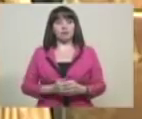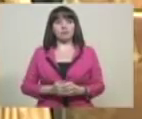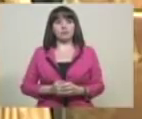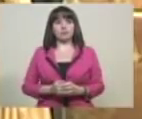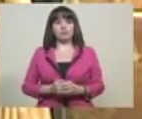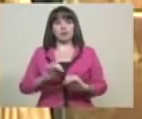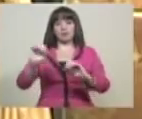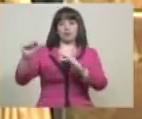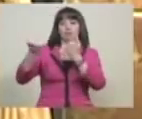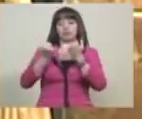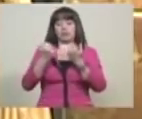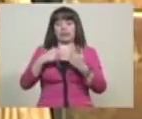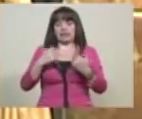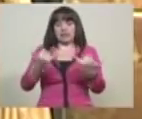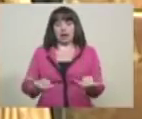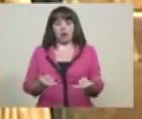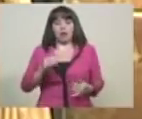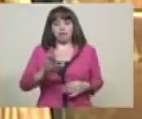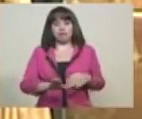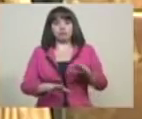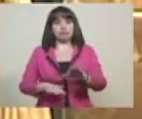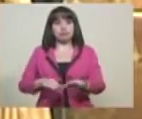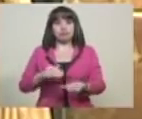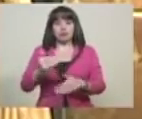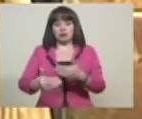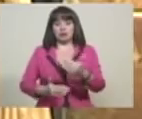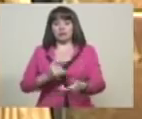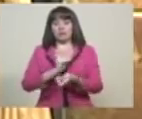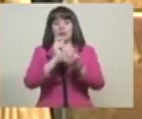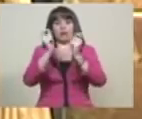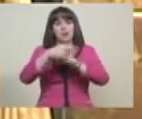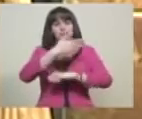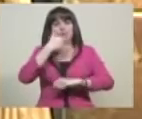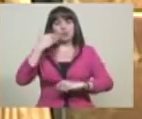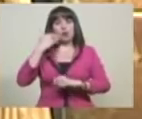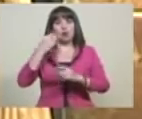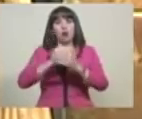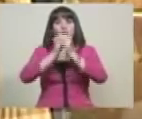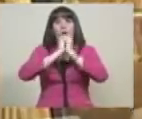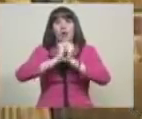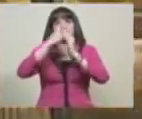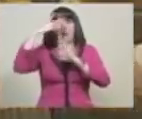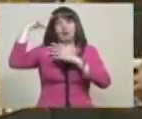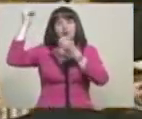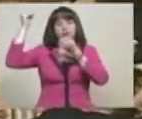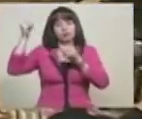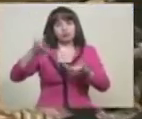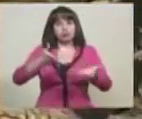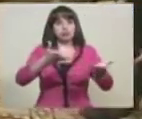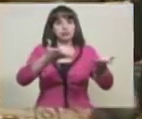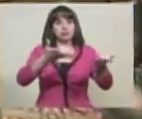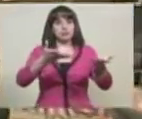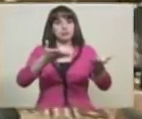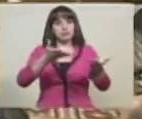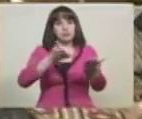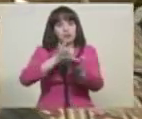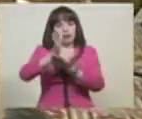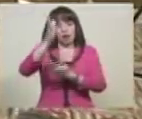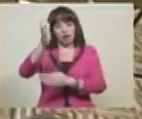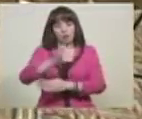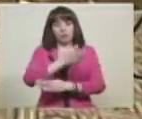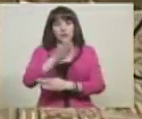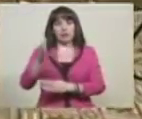paso que ya estamos dando, y ruego a Dios que nos ilumine, que nos